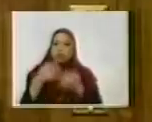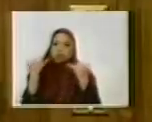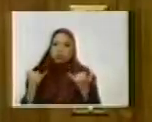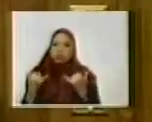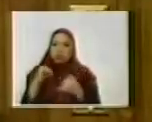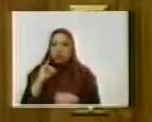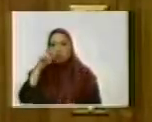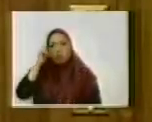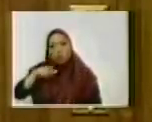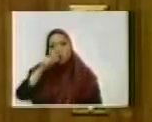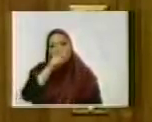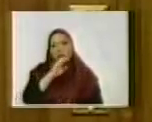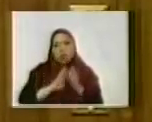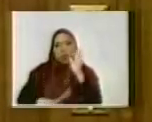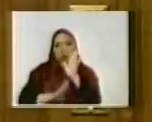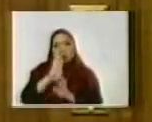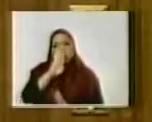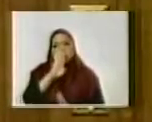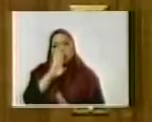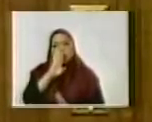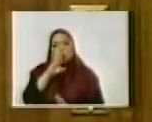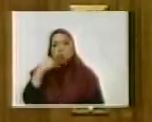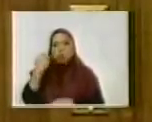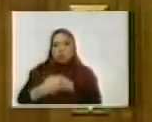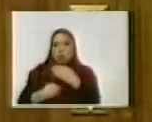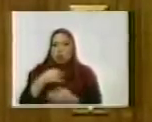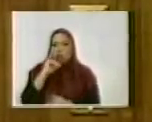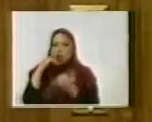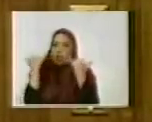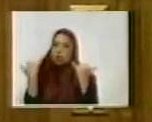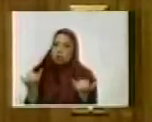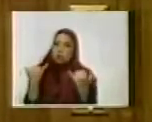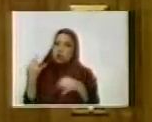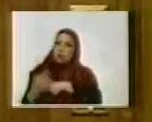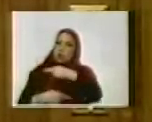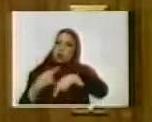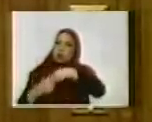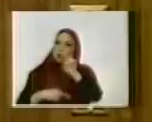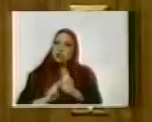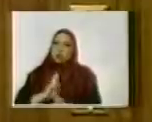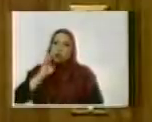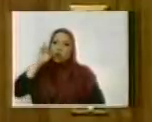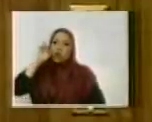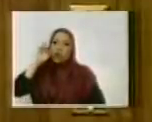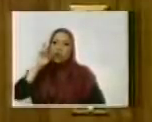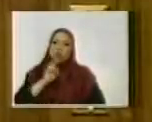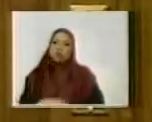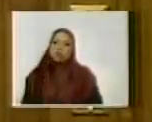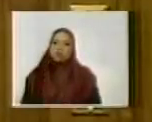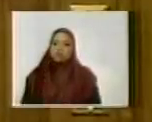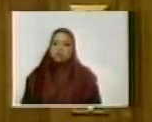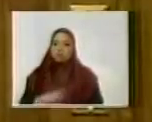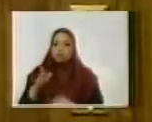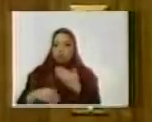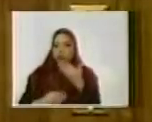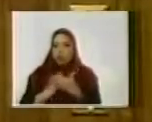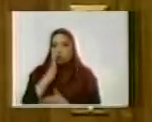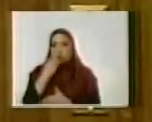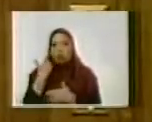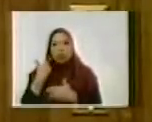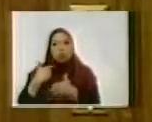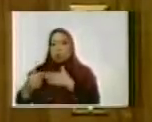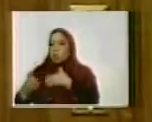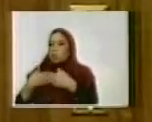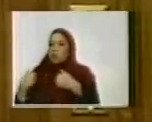estos pueblos están avanzando como está hoy la revolución bolivariana, con más allá de las